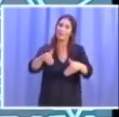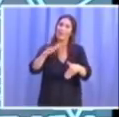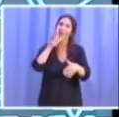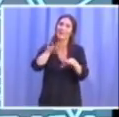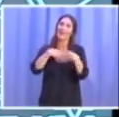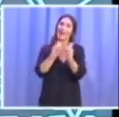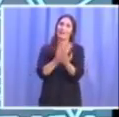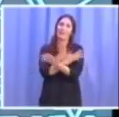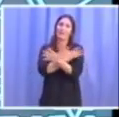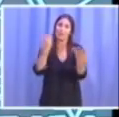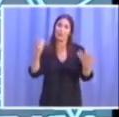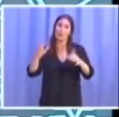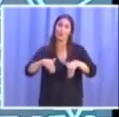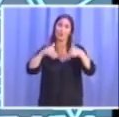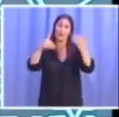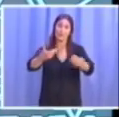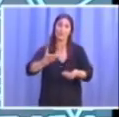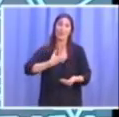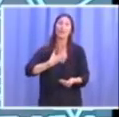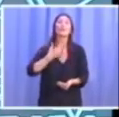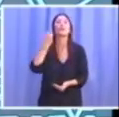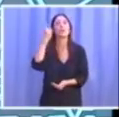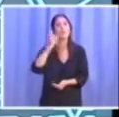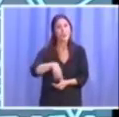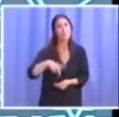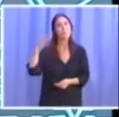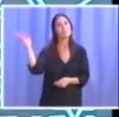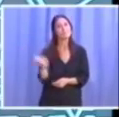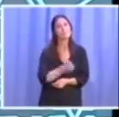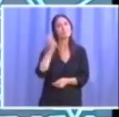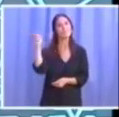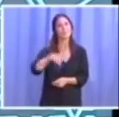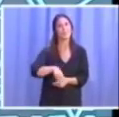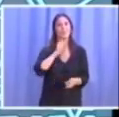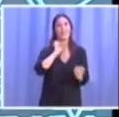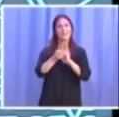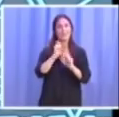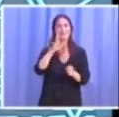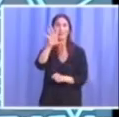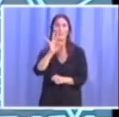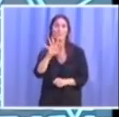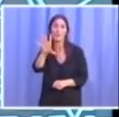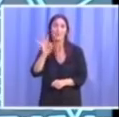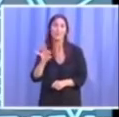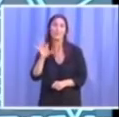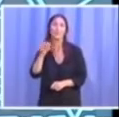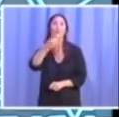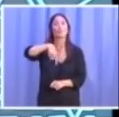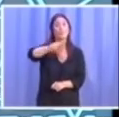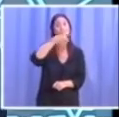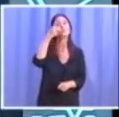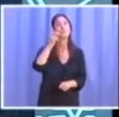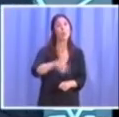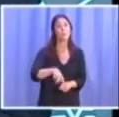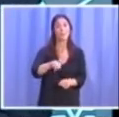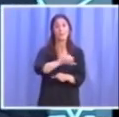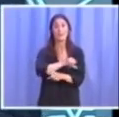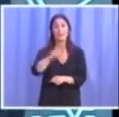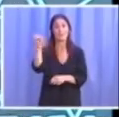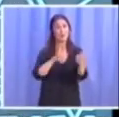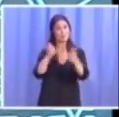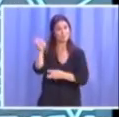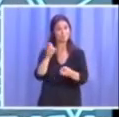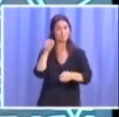18 candidatos a la alcaldía de Granada que también han pasado por esta mesa en entrevistas de 5 minutos y ustedes que también estarán durante esta semana viniendo